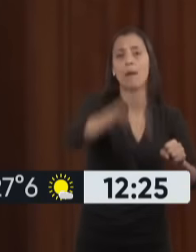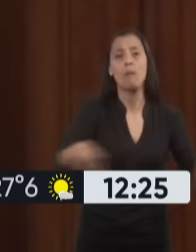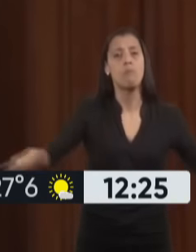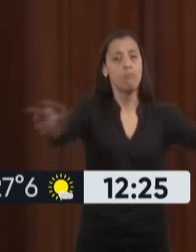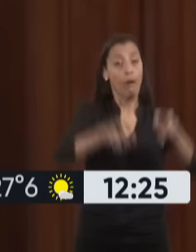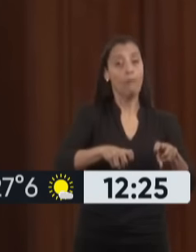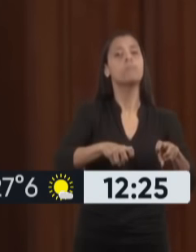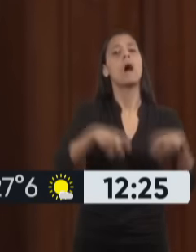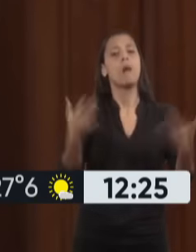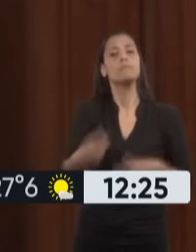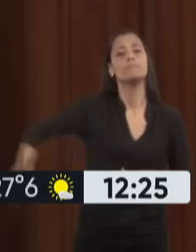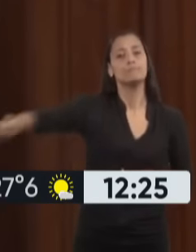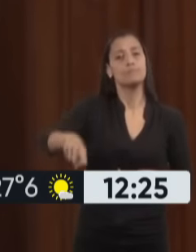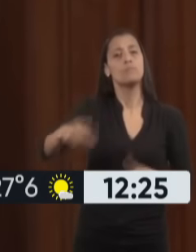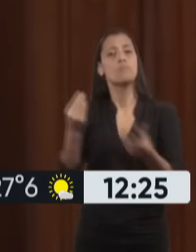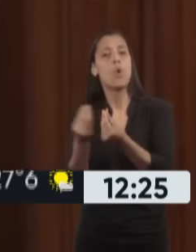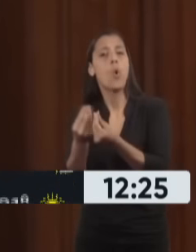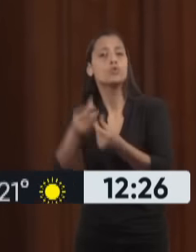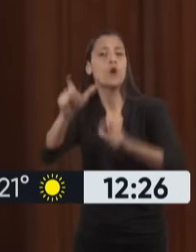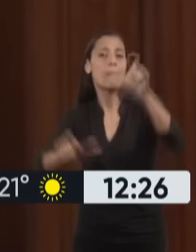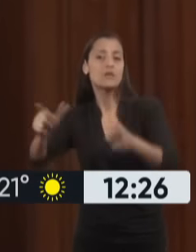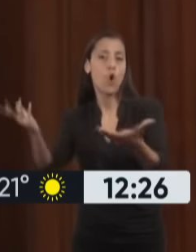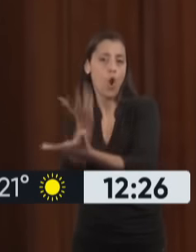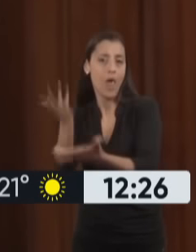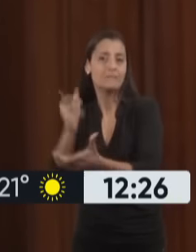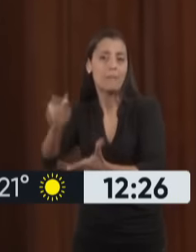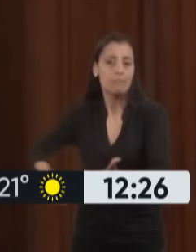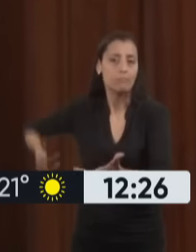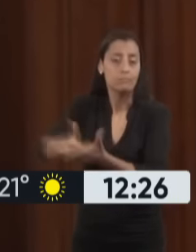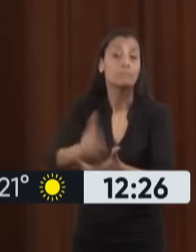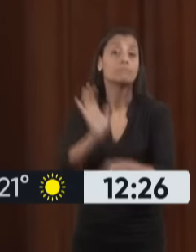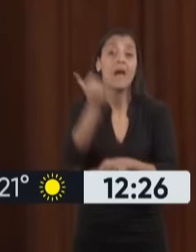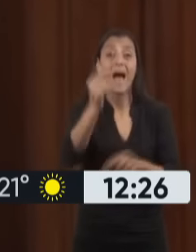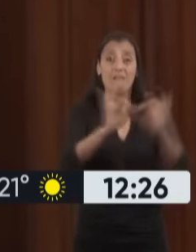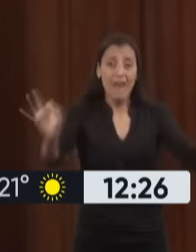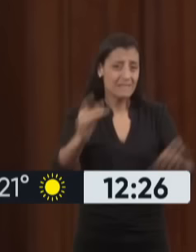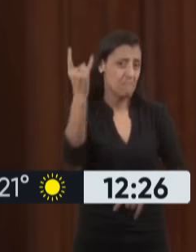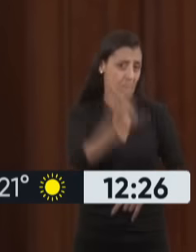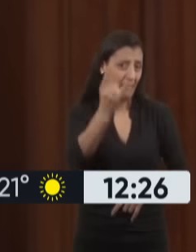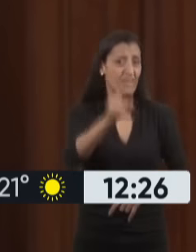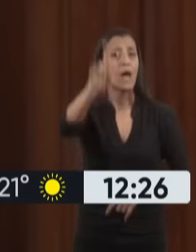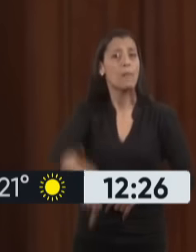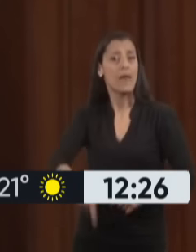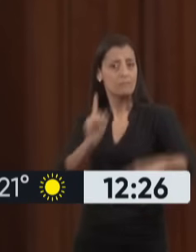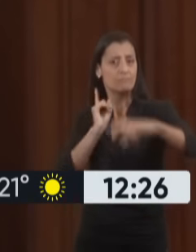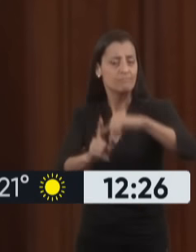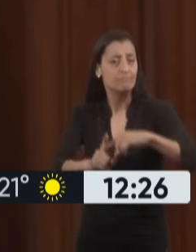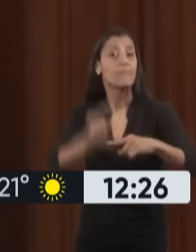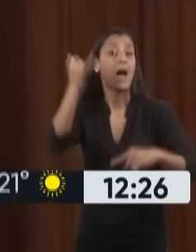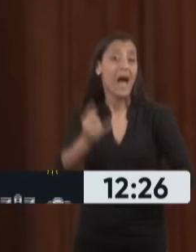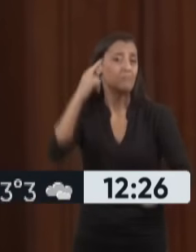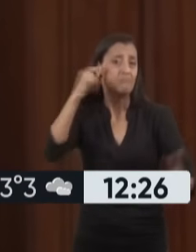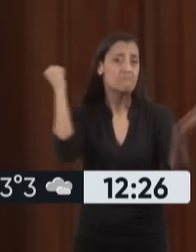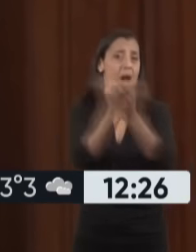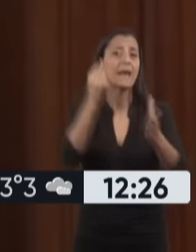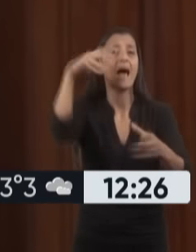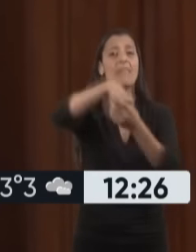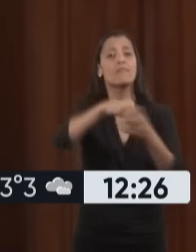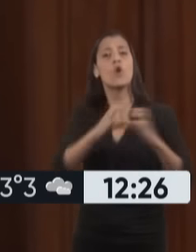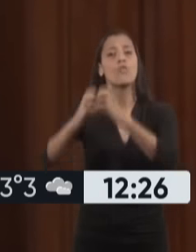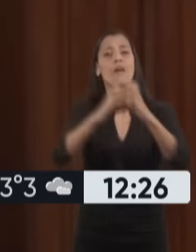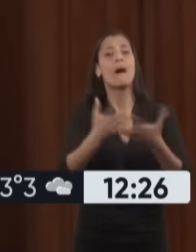producen. Mitos que para perjuicio de todos los argentinos fueron tan exitosos que se convirtieron en dogmas en el debate